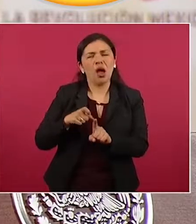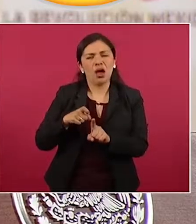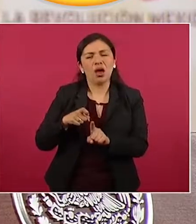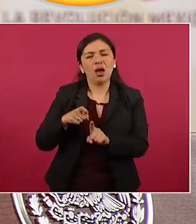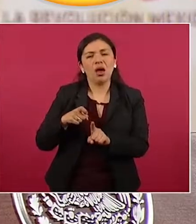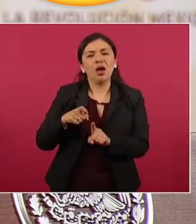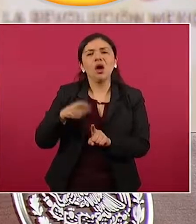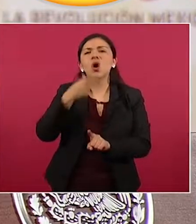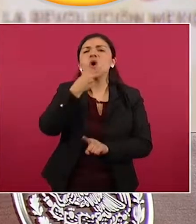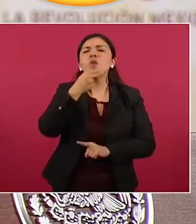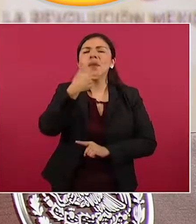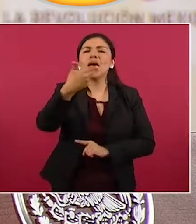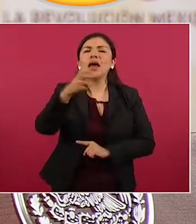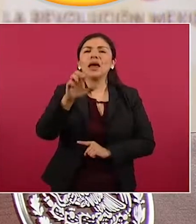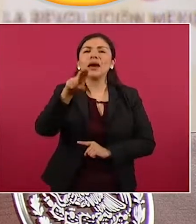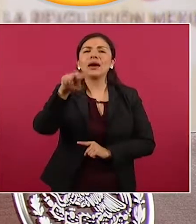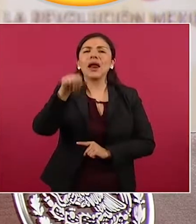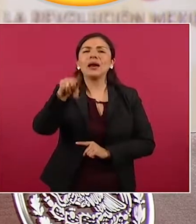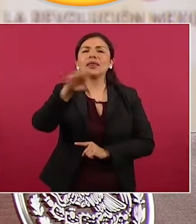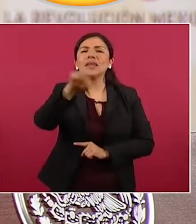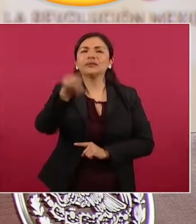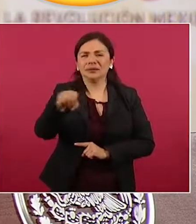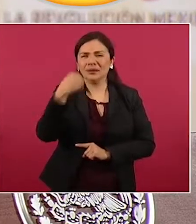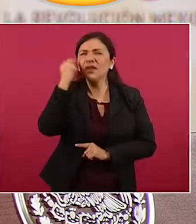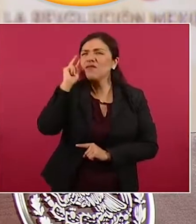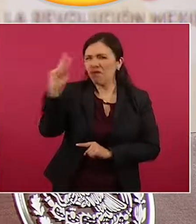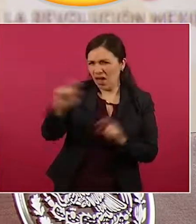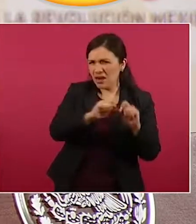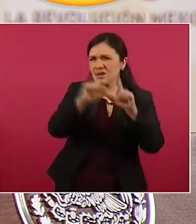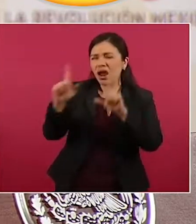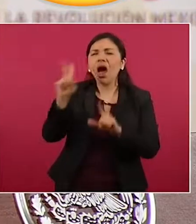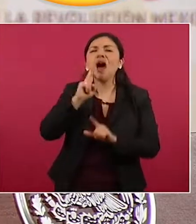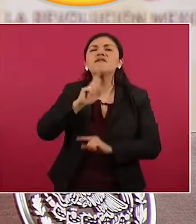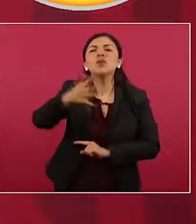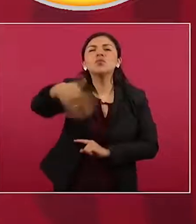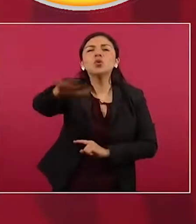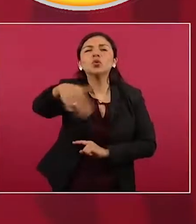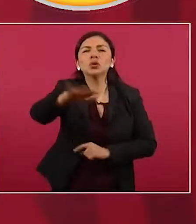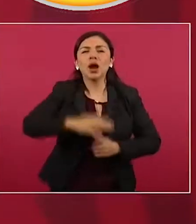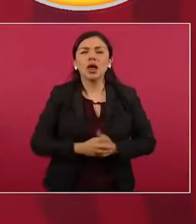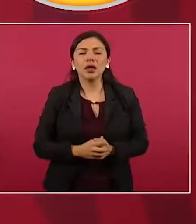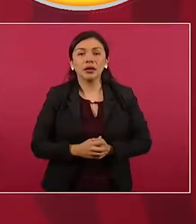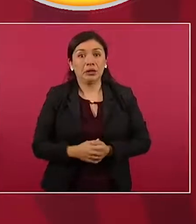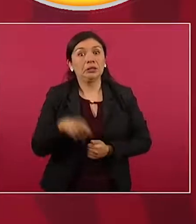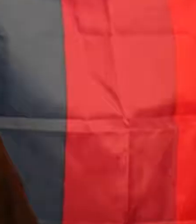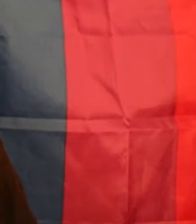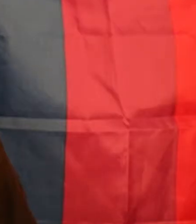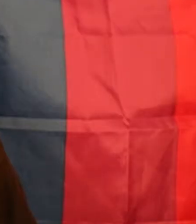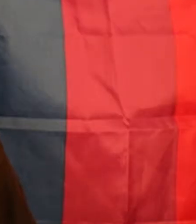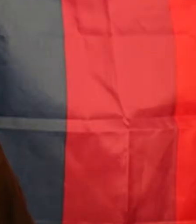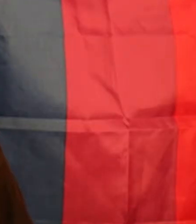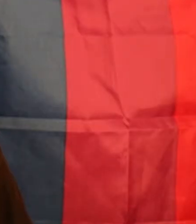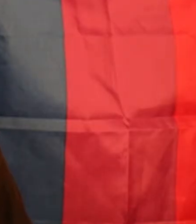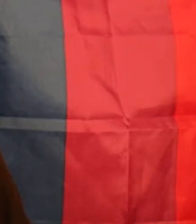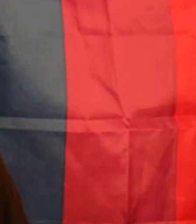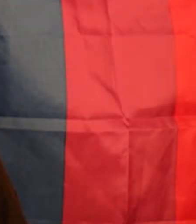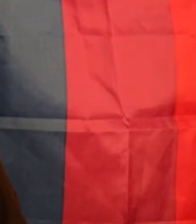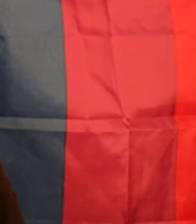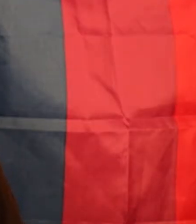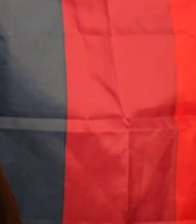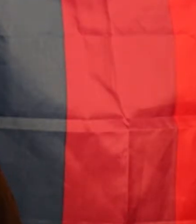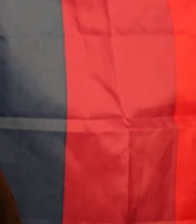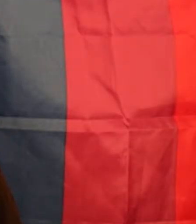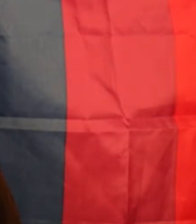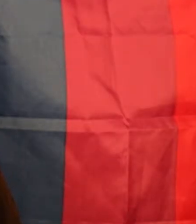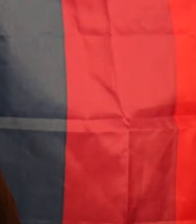de Hernández. A ver si la consigues, porque está muy buena. El domingo